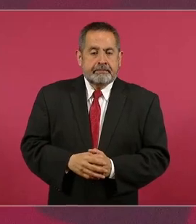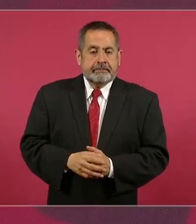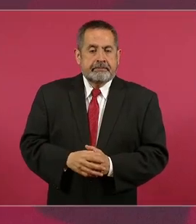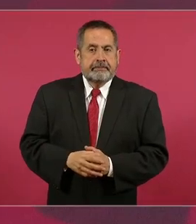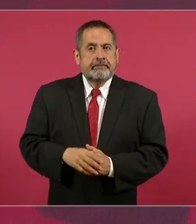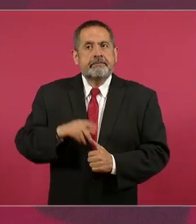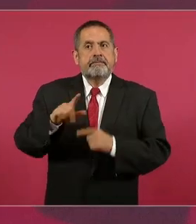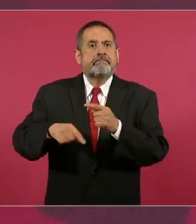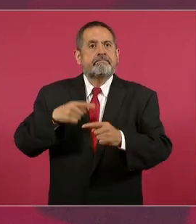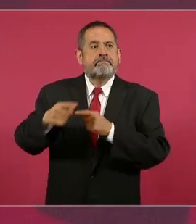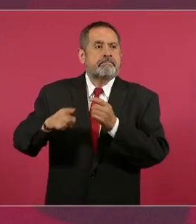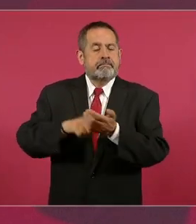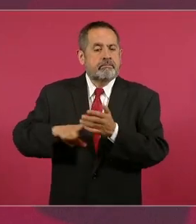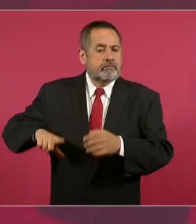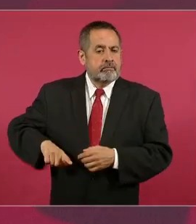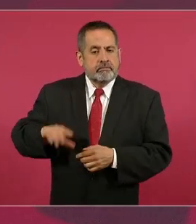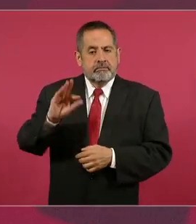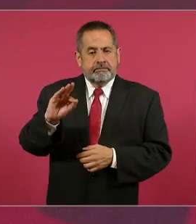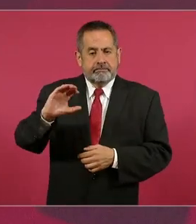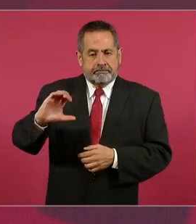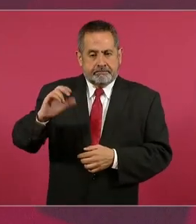de Felipe Calderón,